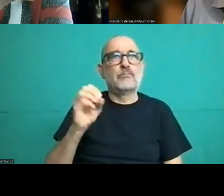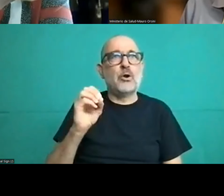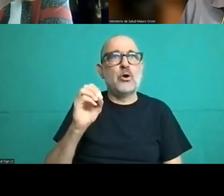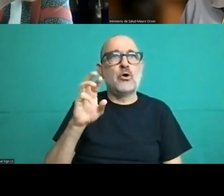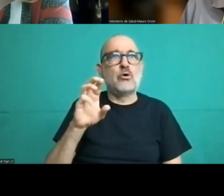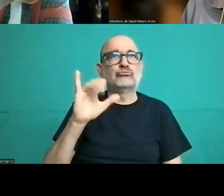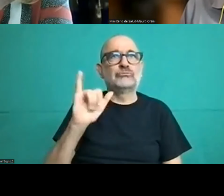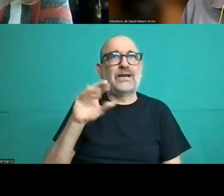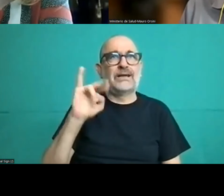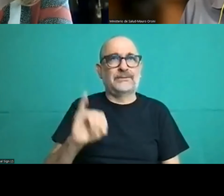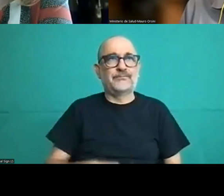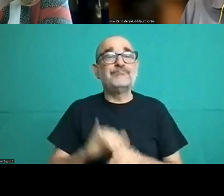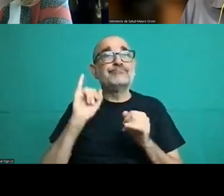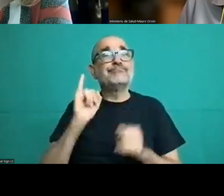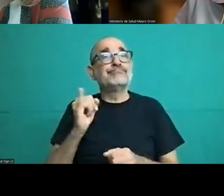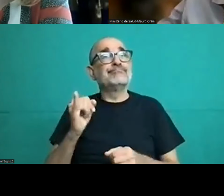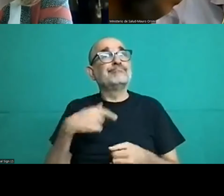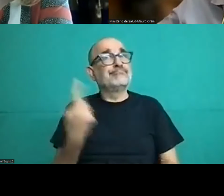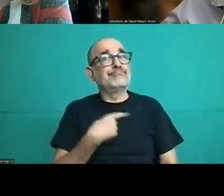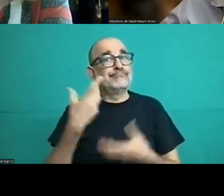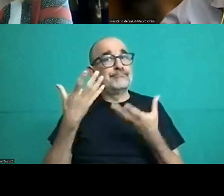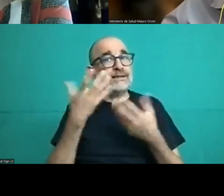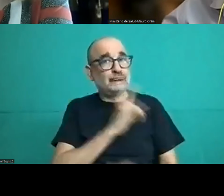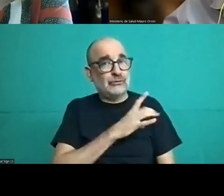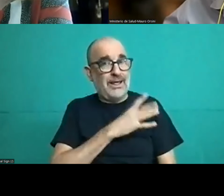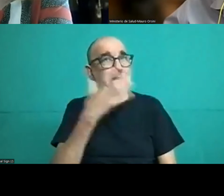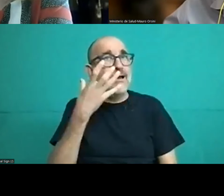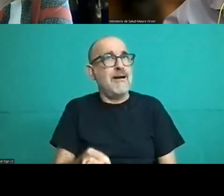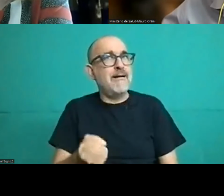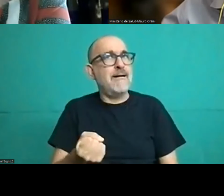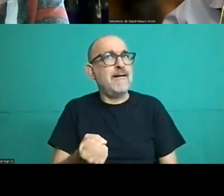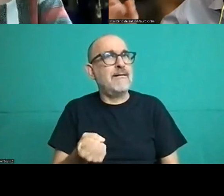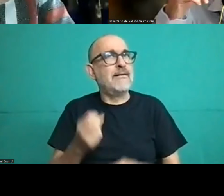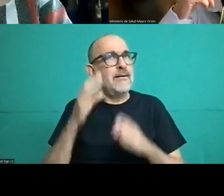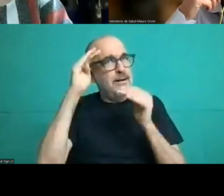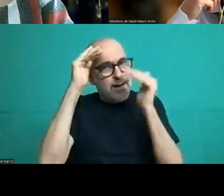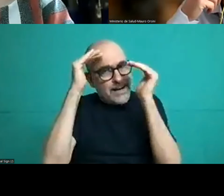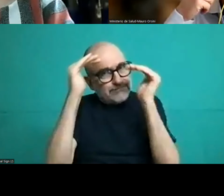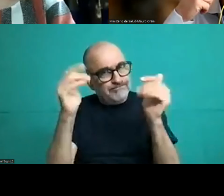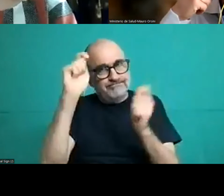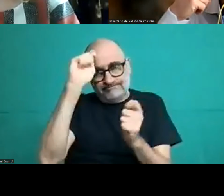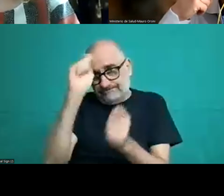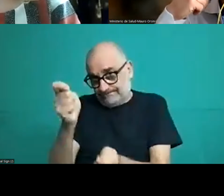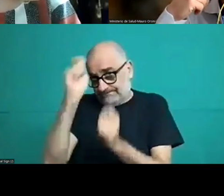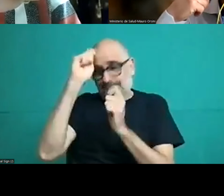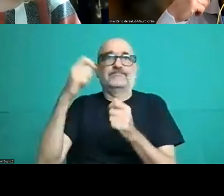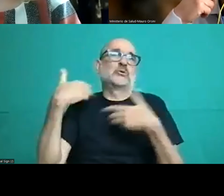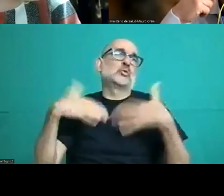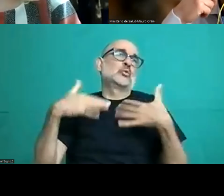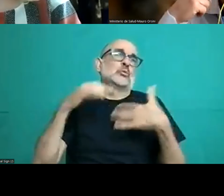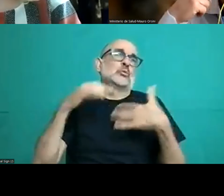por primera vez sede de la Cumbre Ministerial Mundial de Seguridad de la Atención. Es el primer